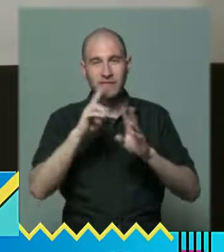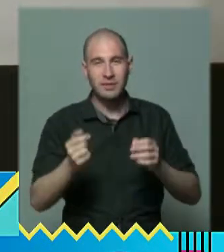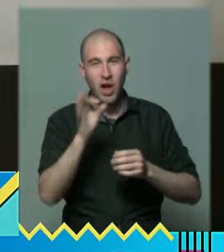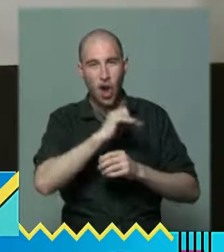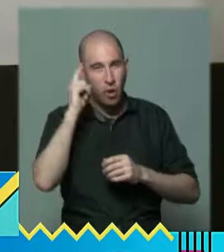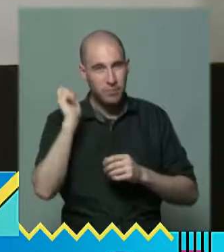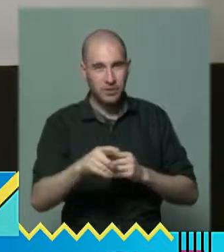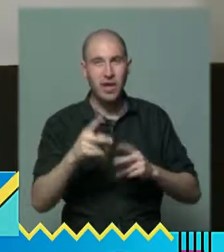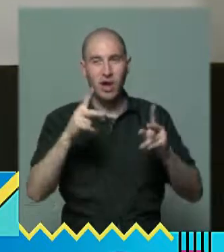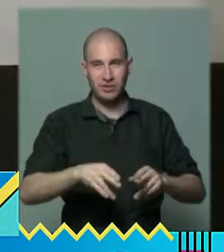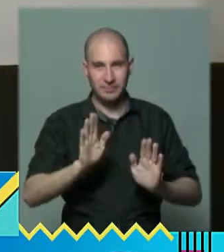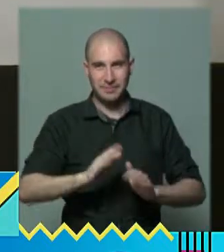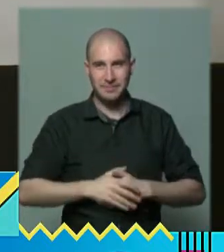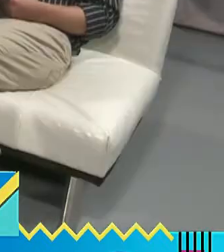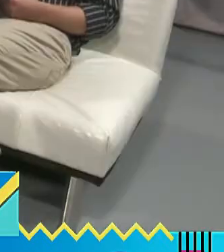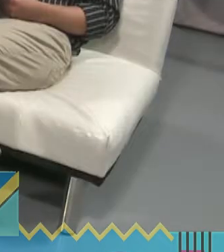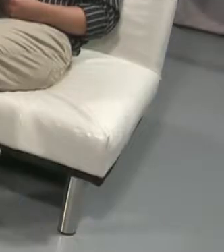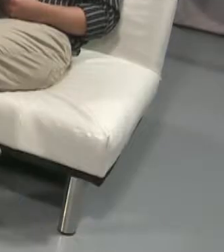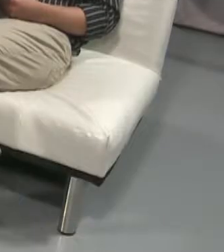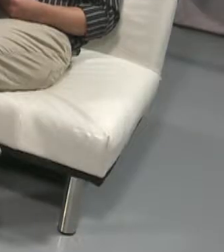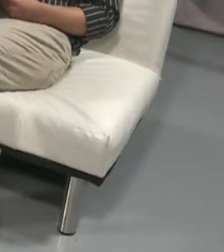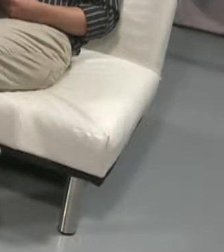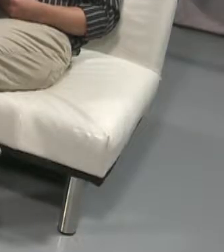opinión. Nos vamos a un corte, ya volvemos.